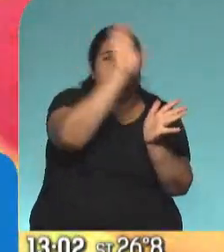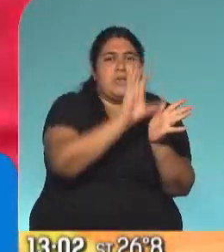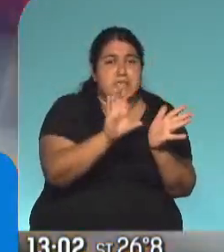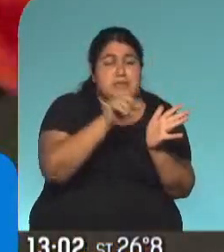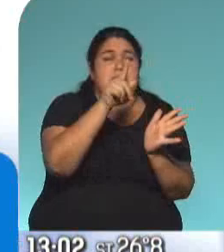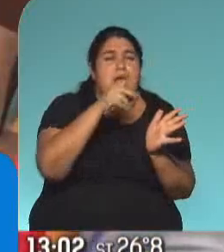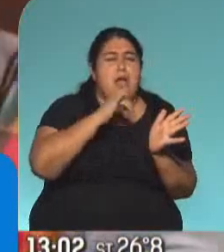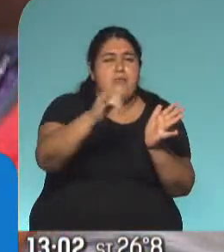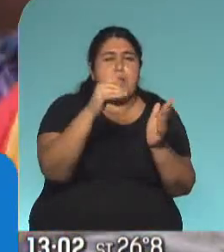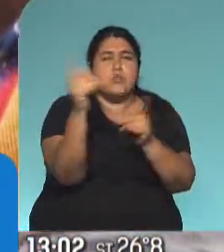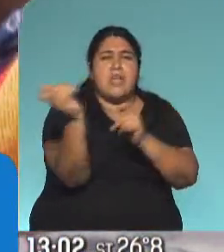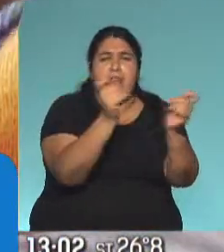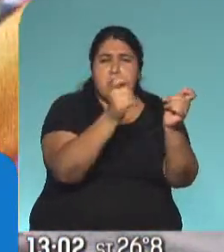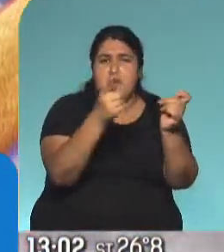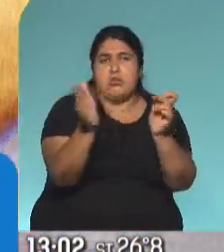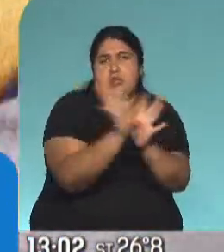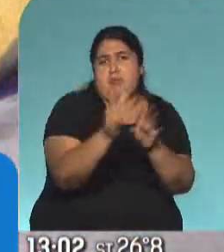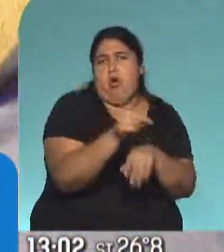denuncia una manipulación en su contra.